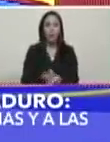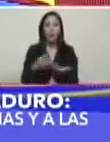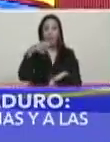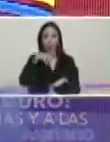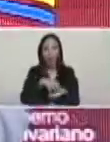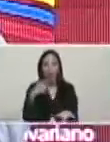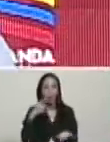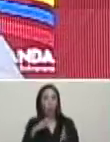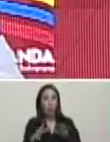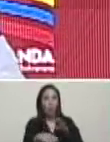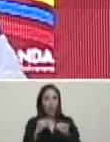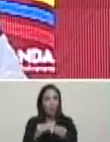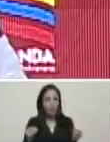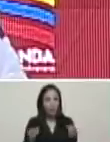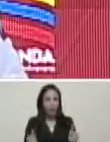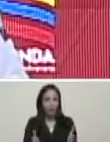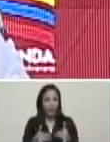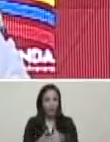de los CLAP,